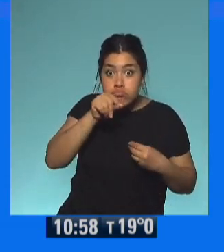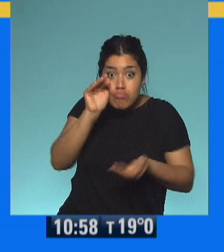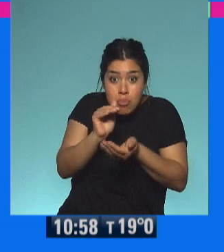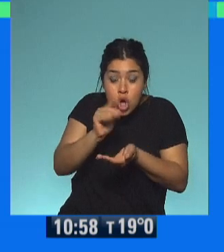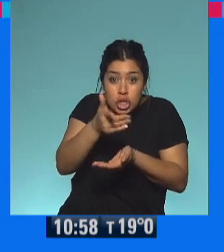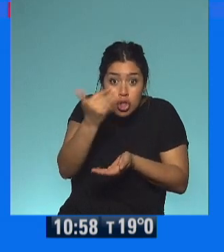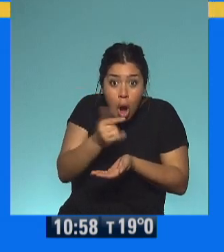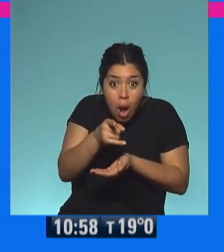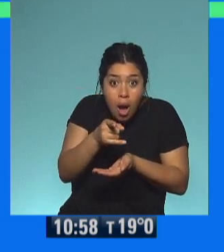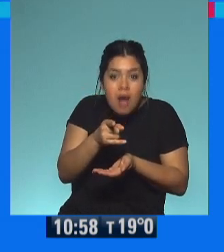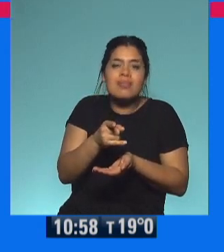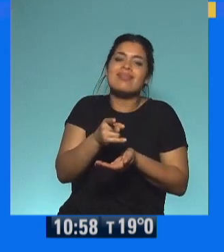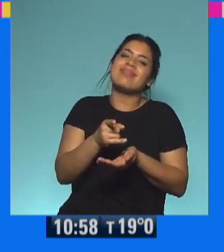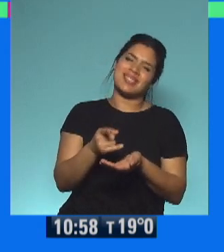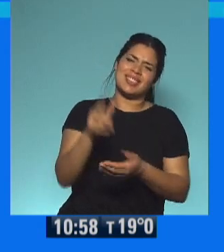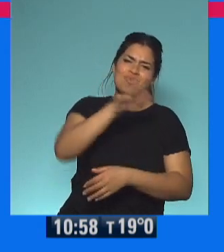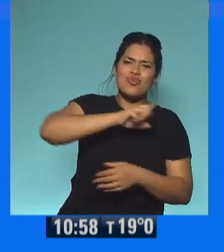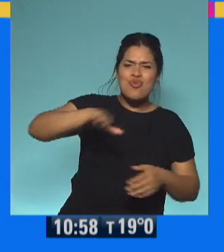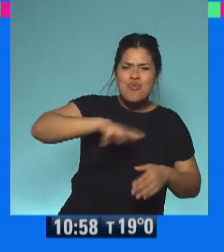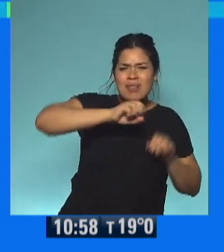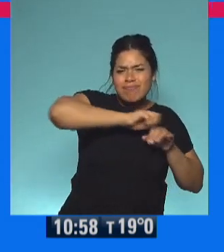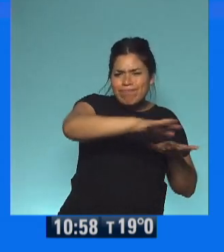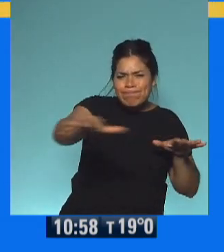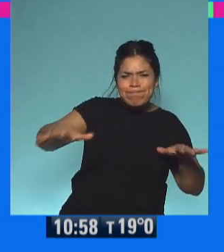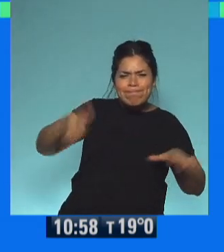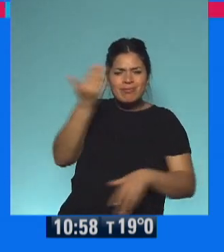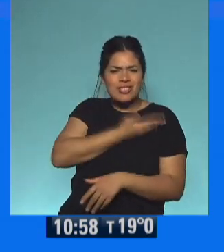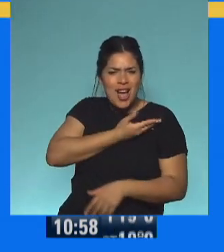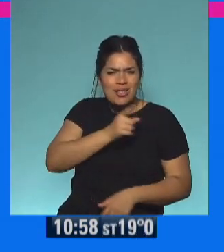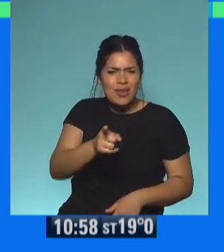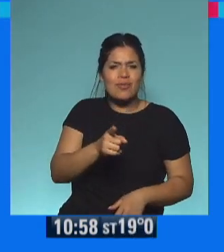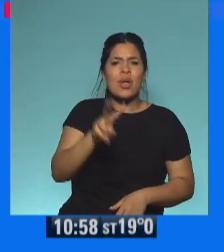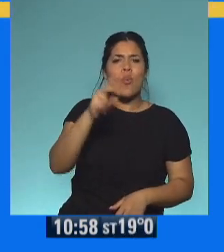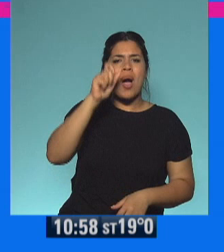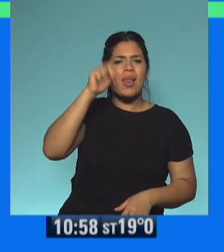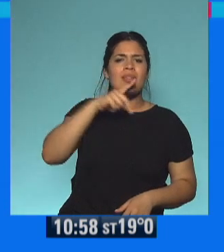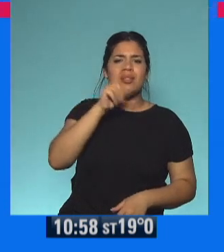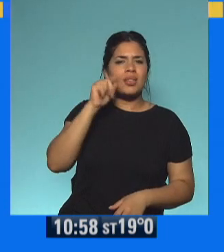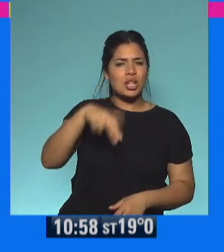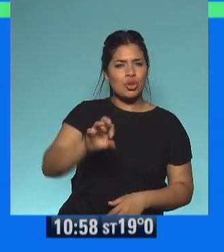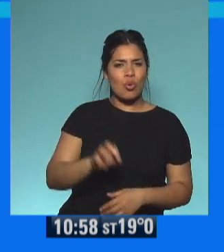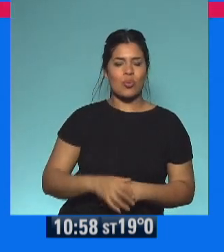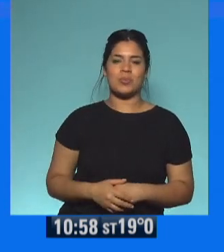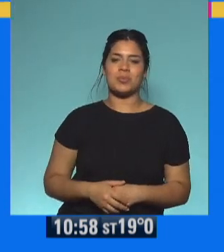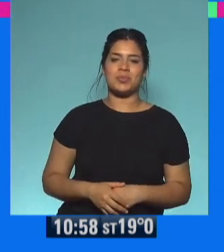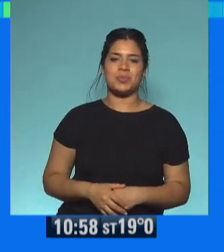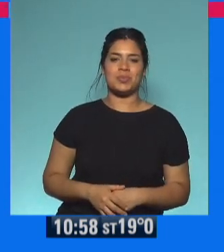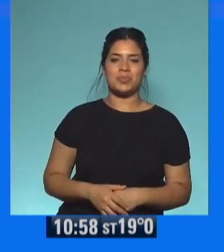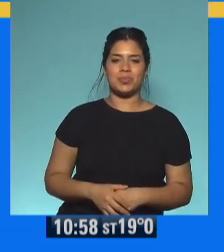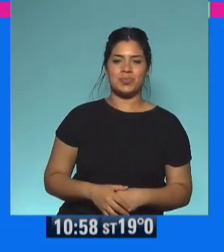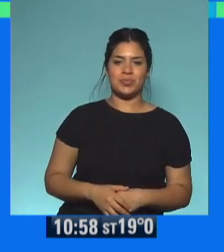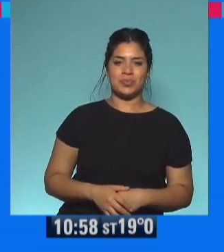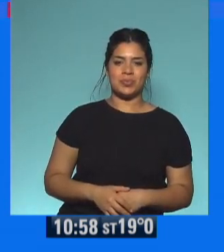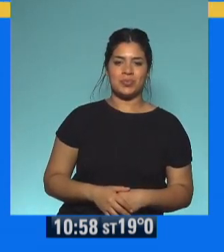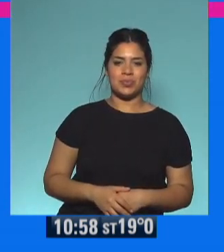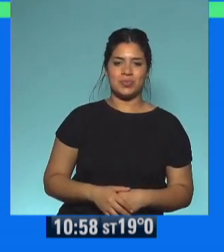un pollito! En zona rural, Tostado Santa Fe, Valentino. Valentino. El pajarito amarillo. El pajarito amarillo. Ahí está